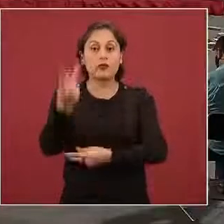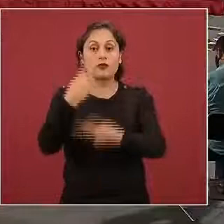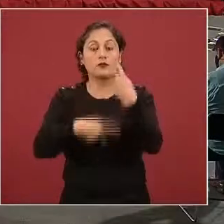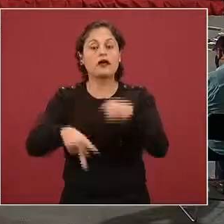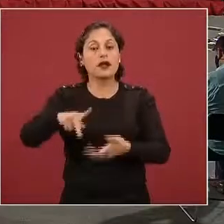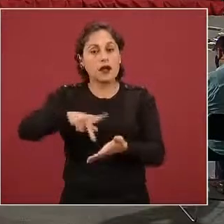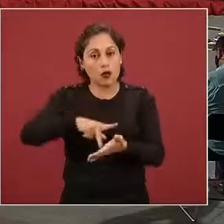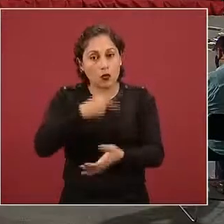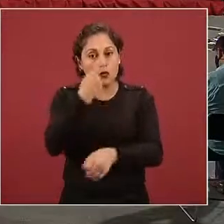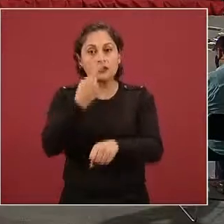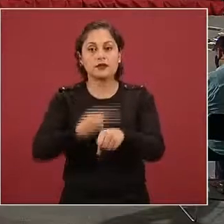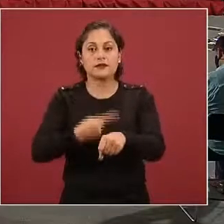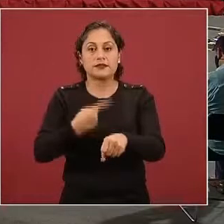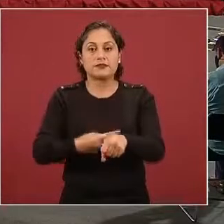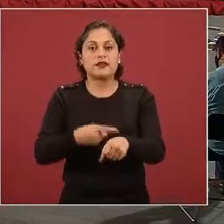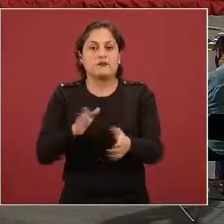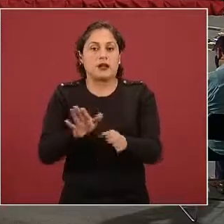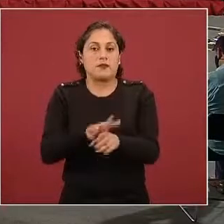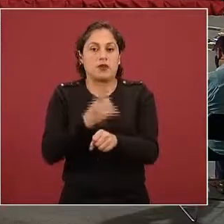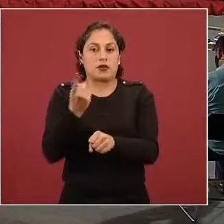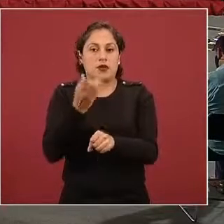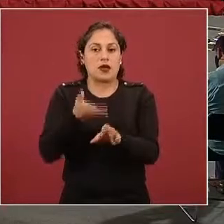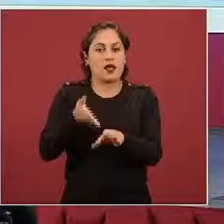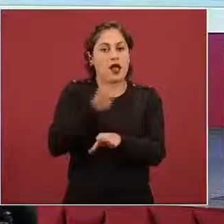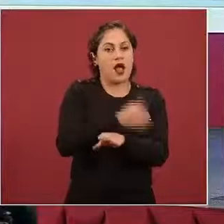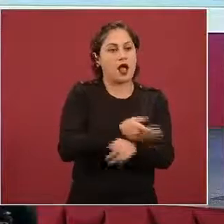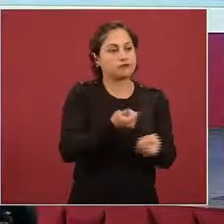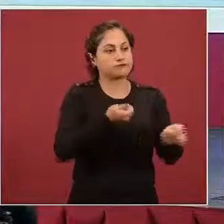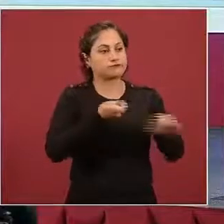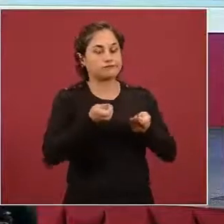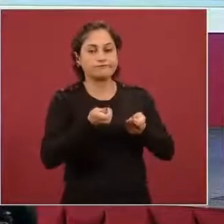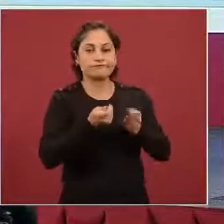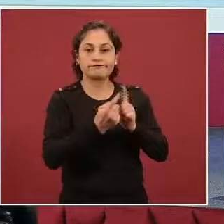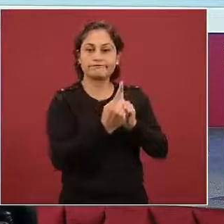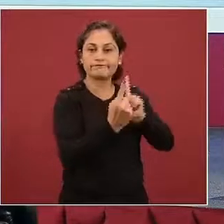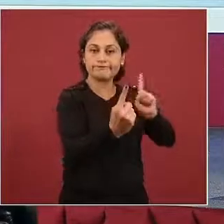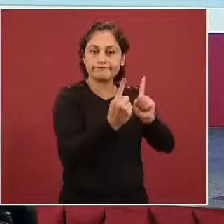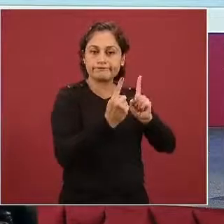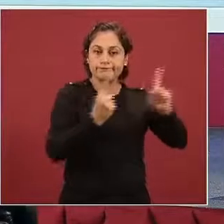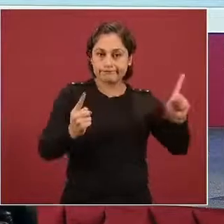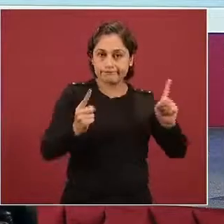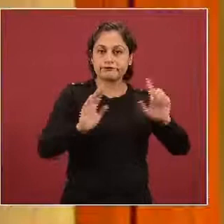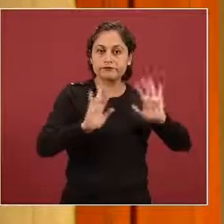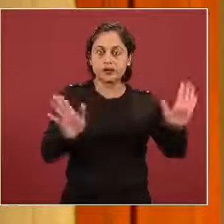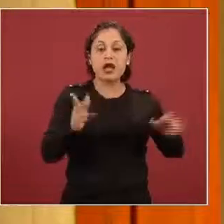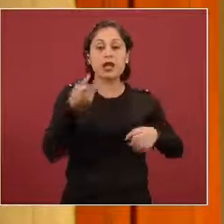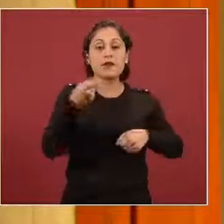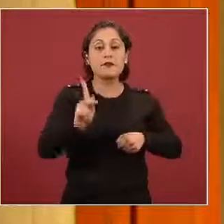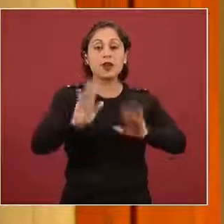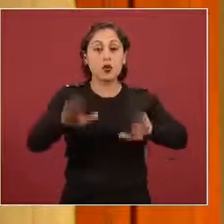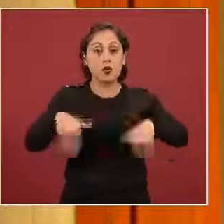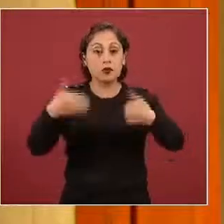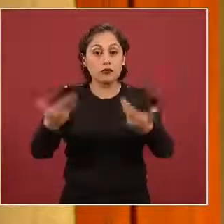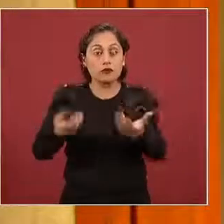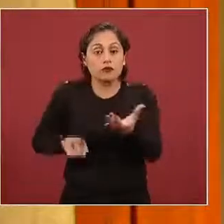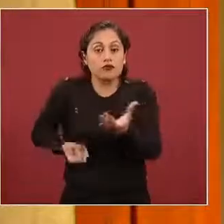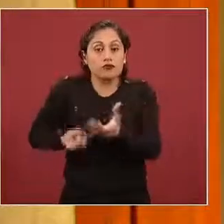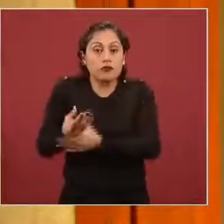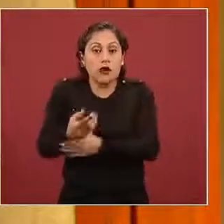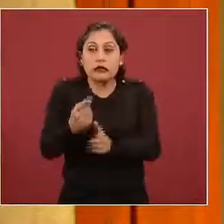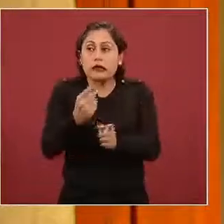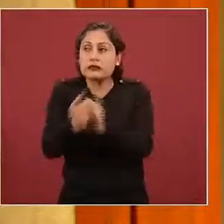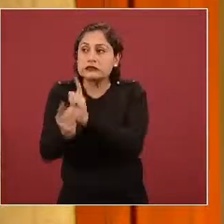tendencia en el control de la epidemia se revierta y volvamos a tener más casos y más casos, pero también la velocidad a que